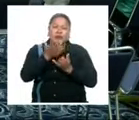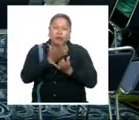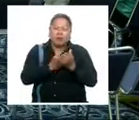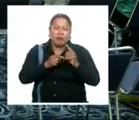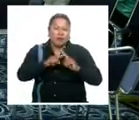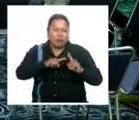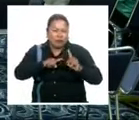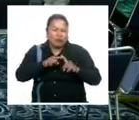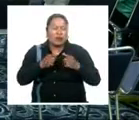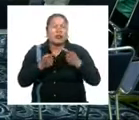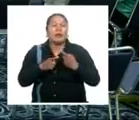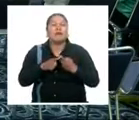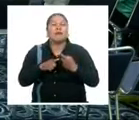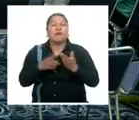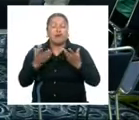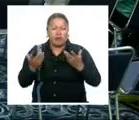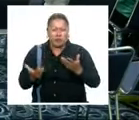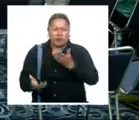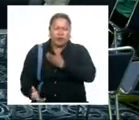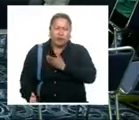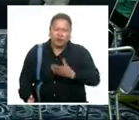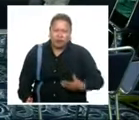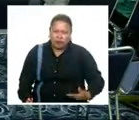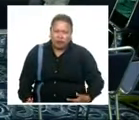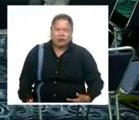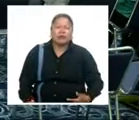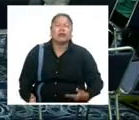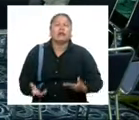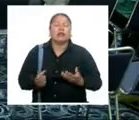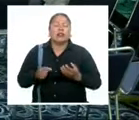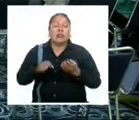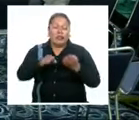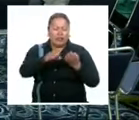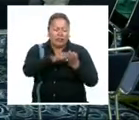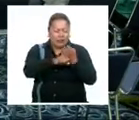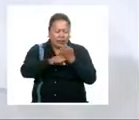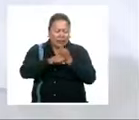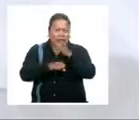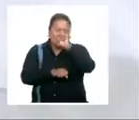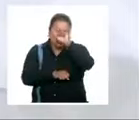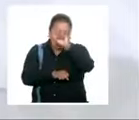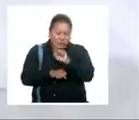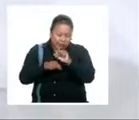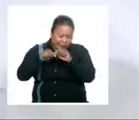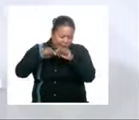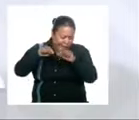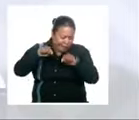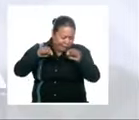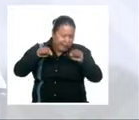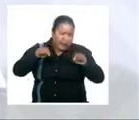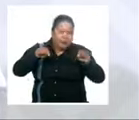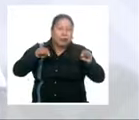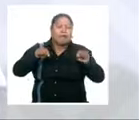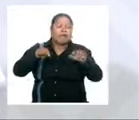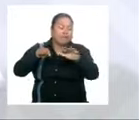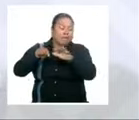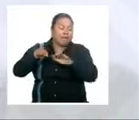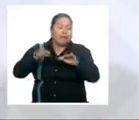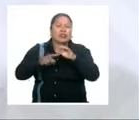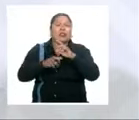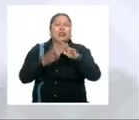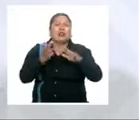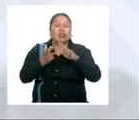del gobierno federal, los estados del sur hoy conformamos una región